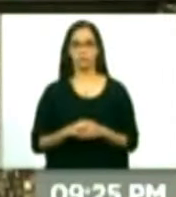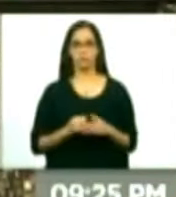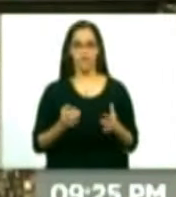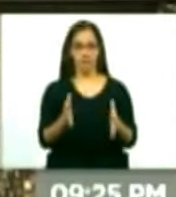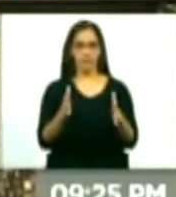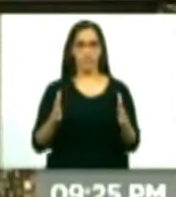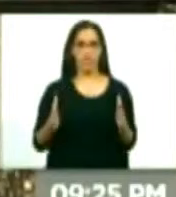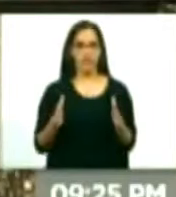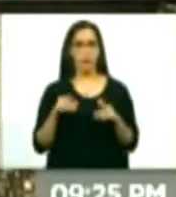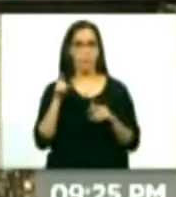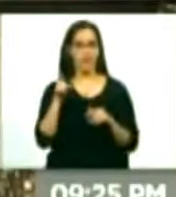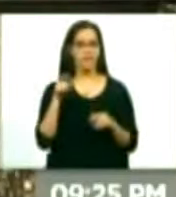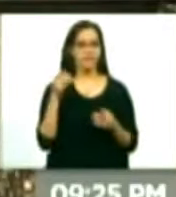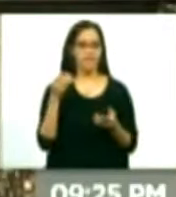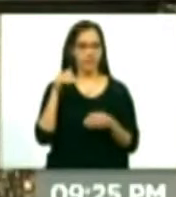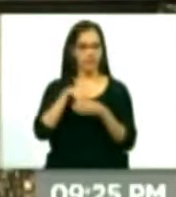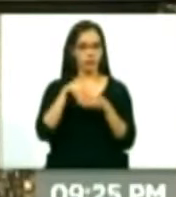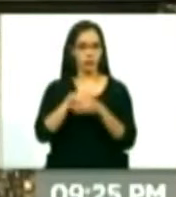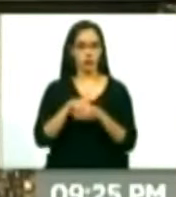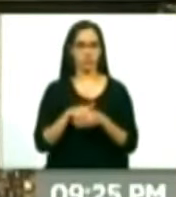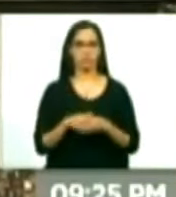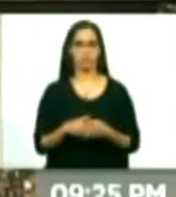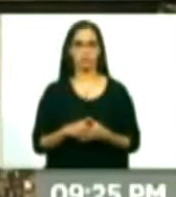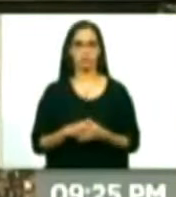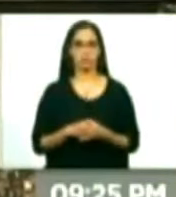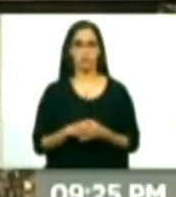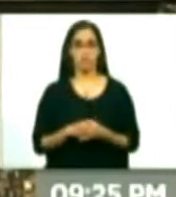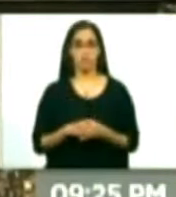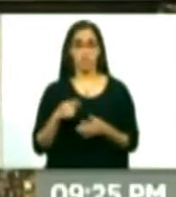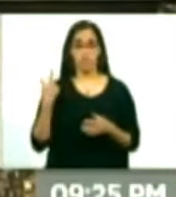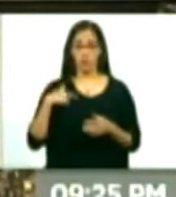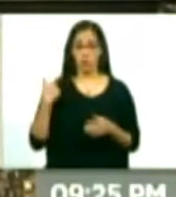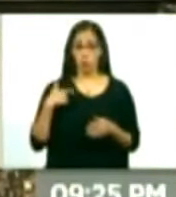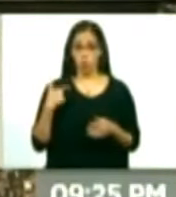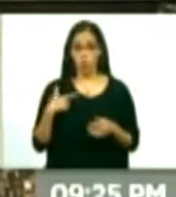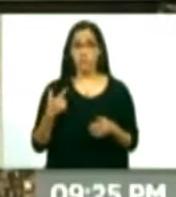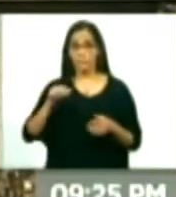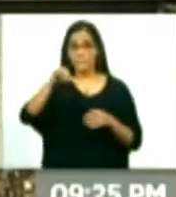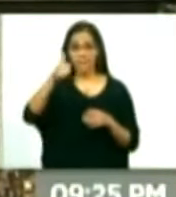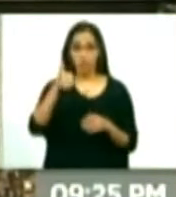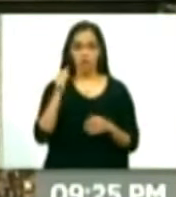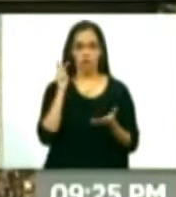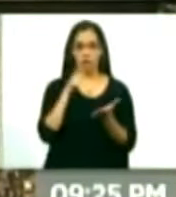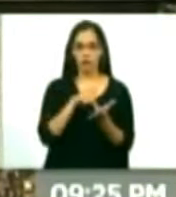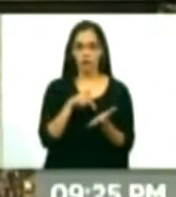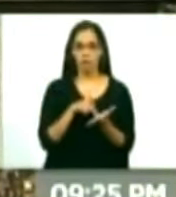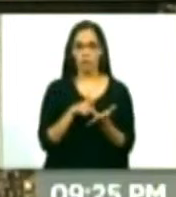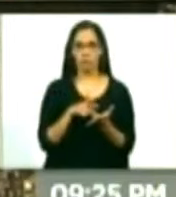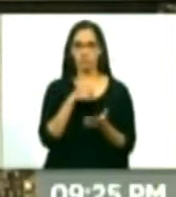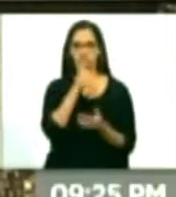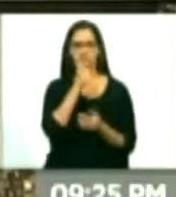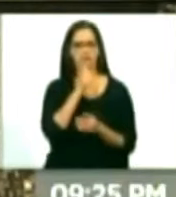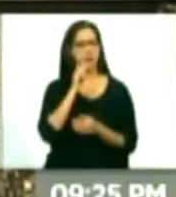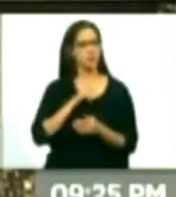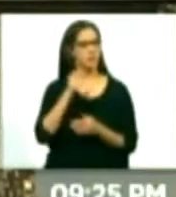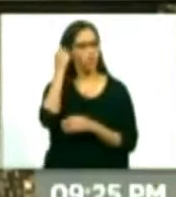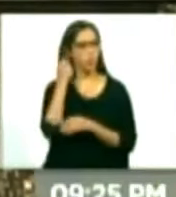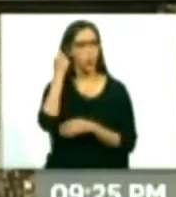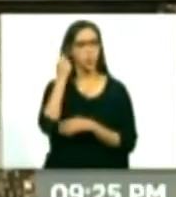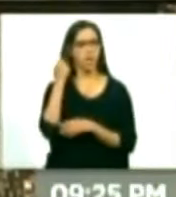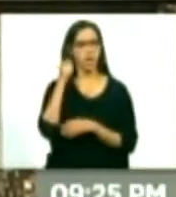Ganamos esas elecciones. Y tuvimos mayoría y ahí estuvimos. ¿Quién estaba ahí de diputado de los que están